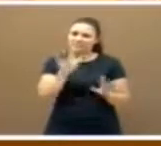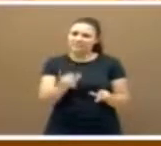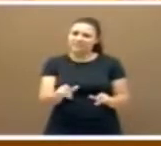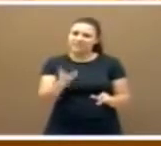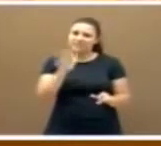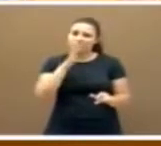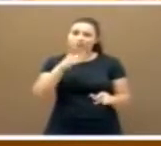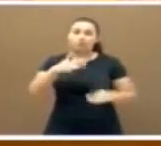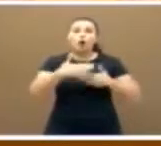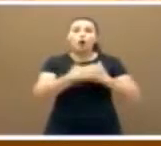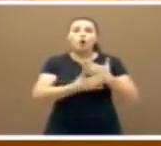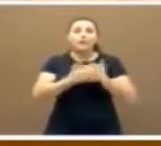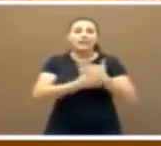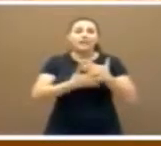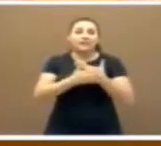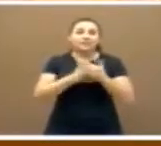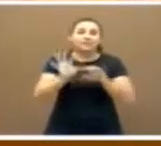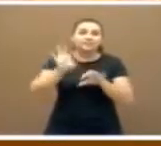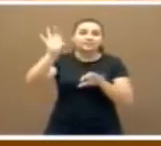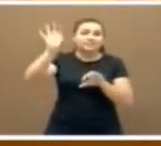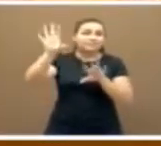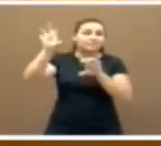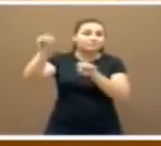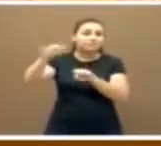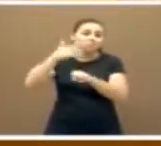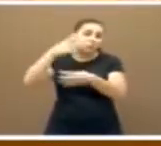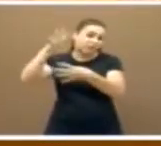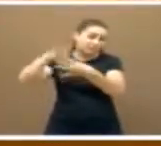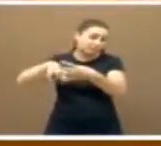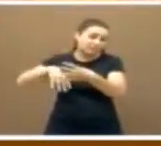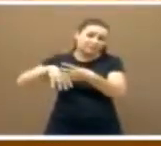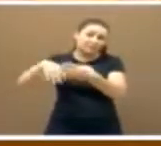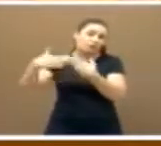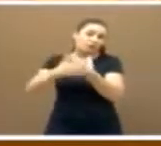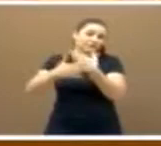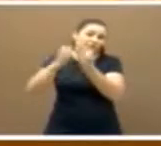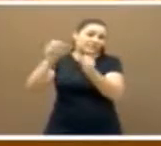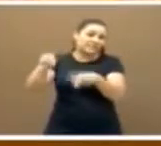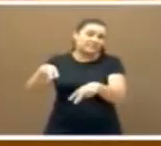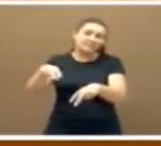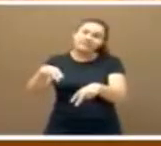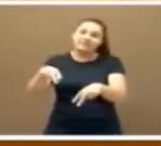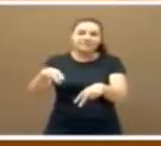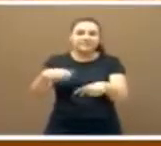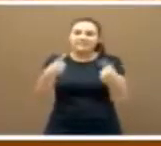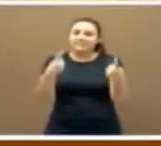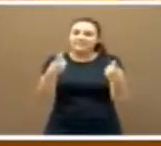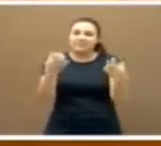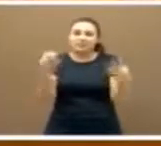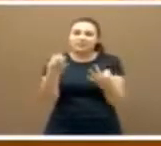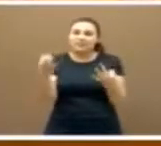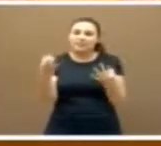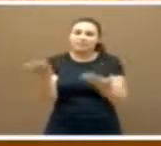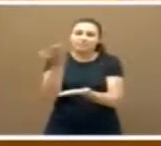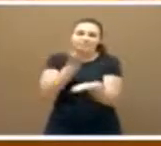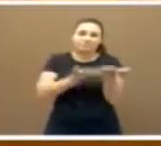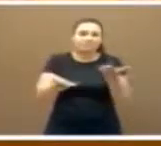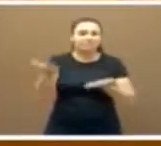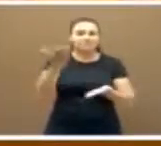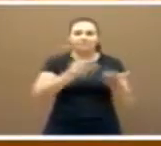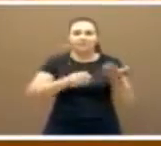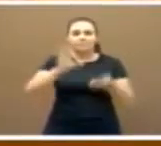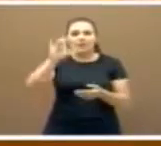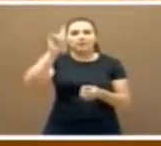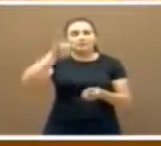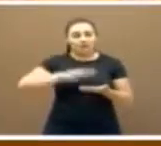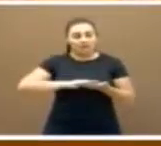de gobernabilidad en un territorio importante como el de Cataluña hace más necesario que nunca la concordia en nuestro país y